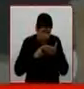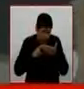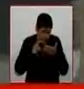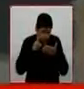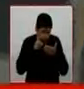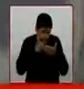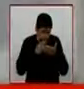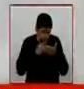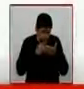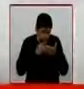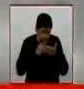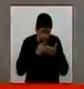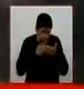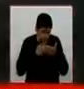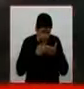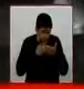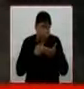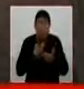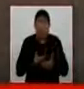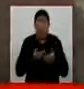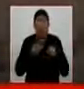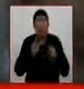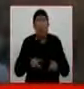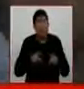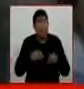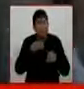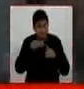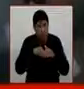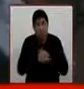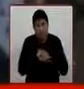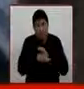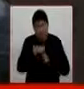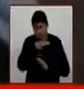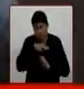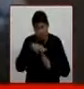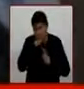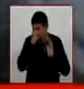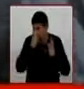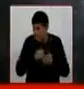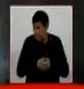minuciosamente para esclarecer este caso. Hay unas personas dentro del entorno